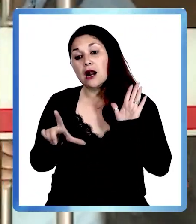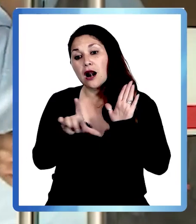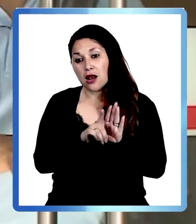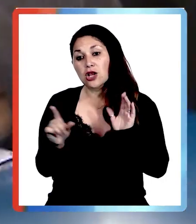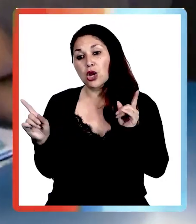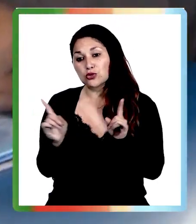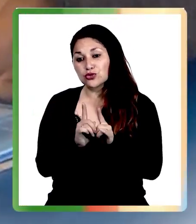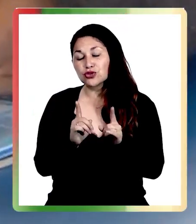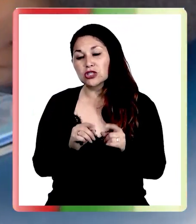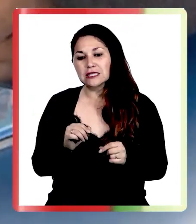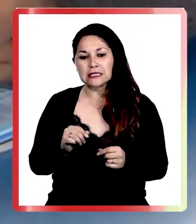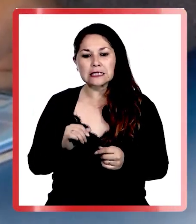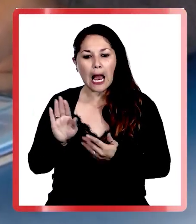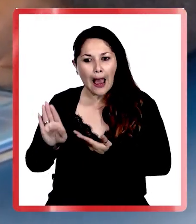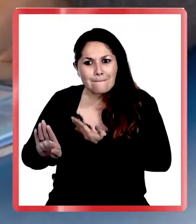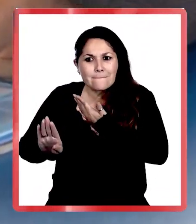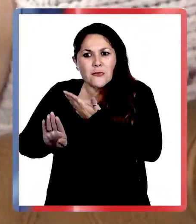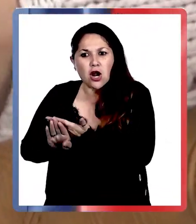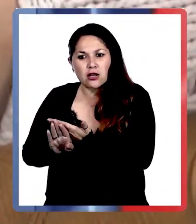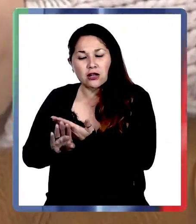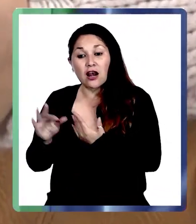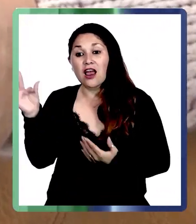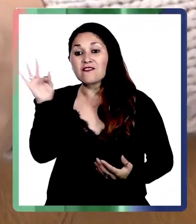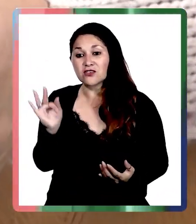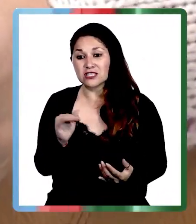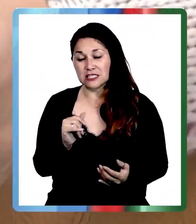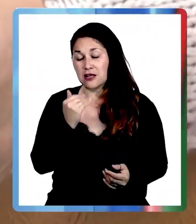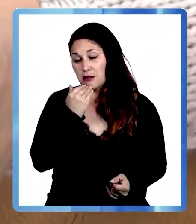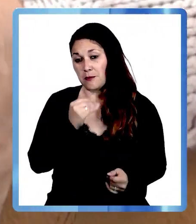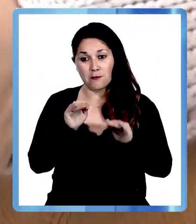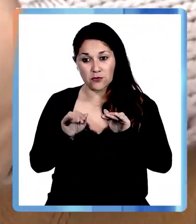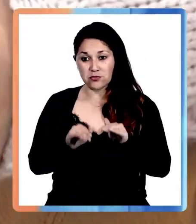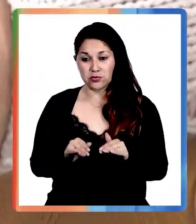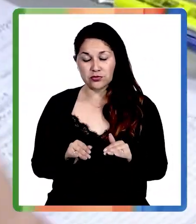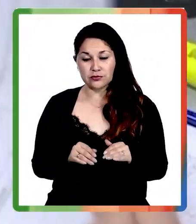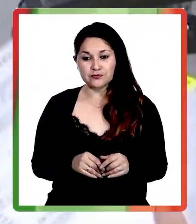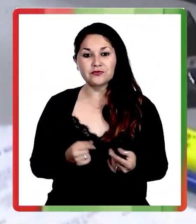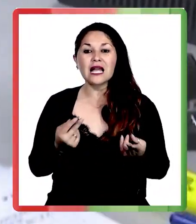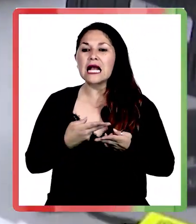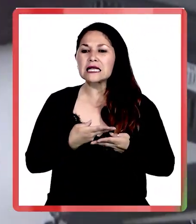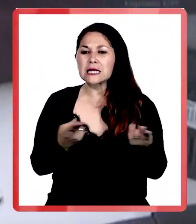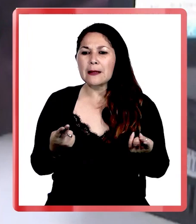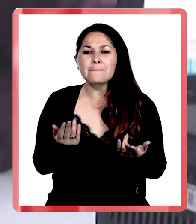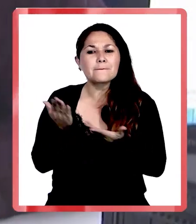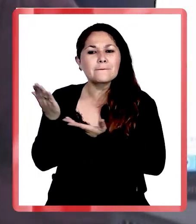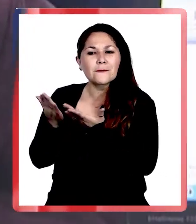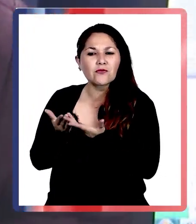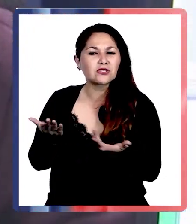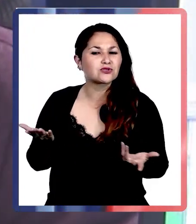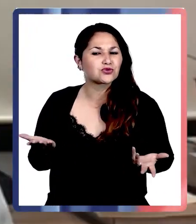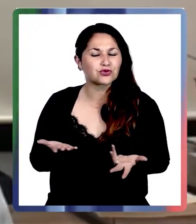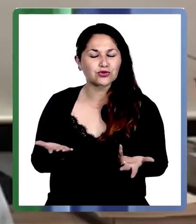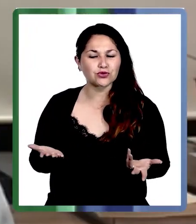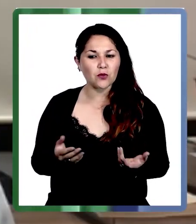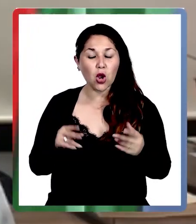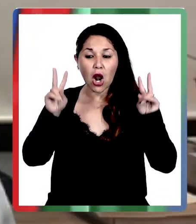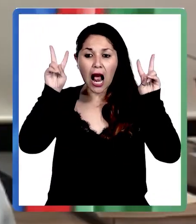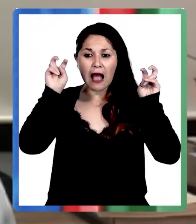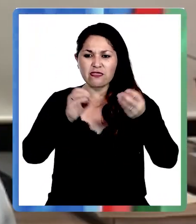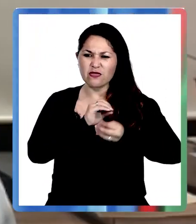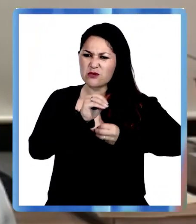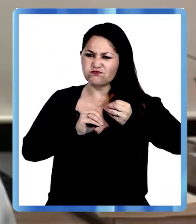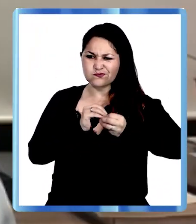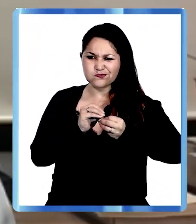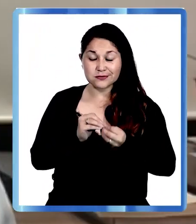considera reforzar el FONASA por el mismo tema. Pero, ¿qué pasa en el sistema público actualmente? Y ahí mezclamos temas, pero